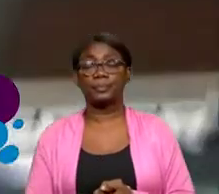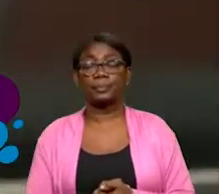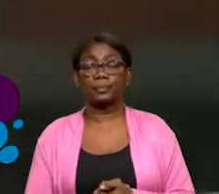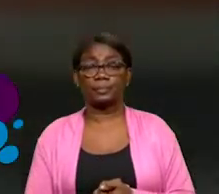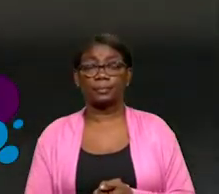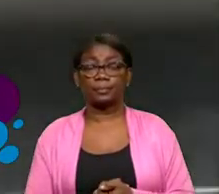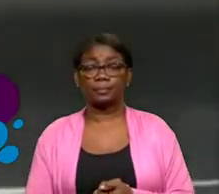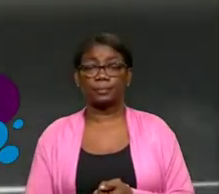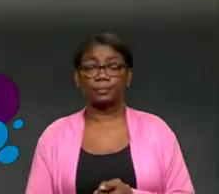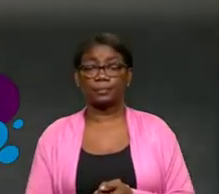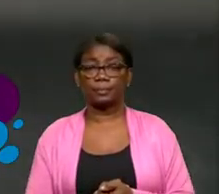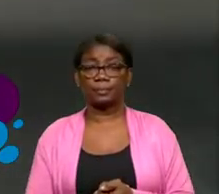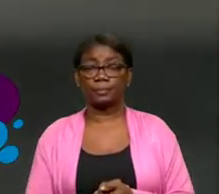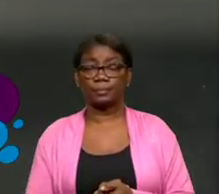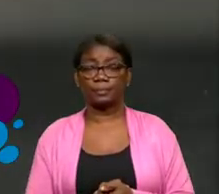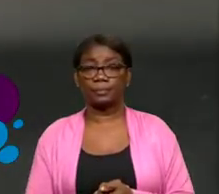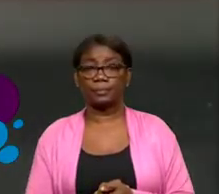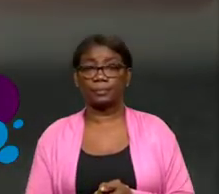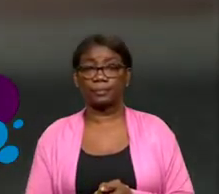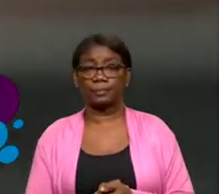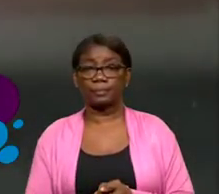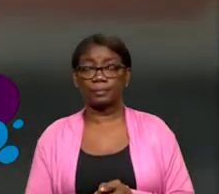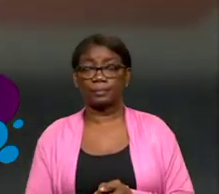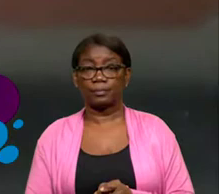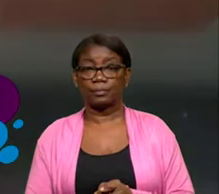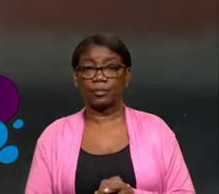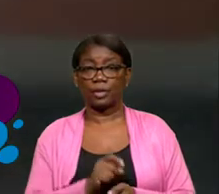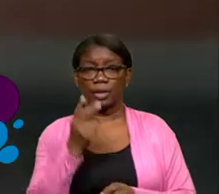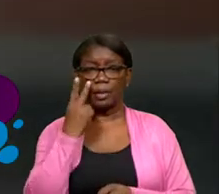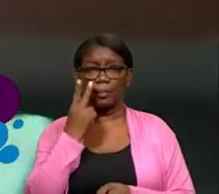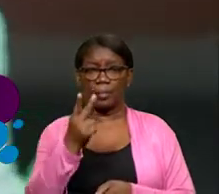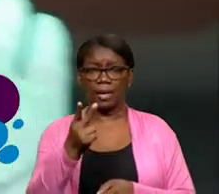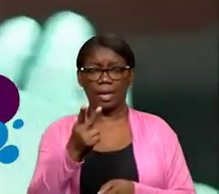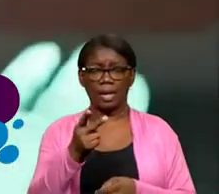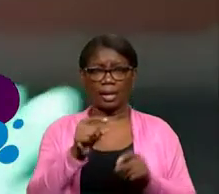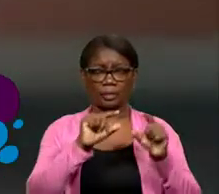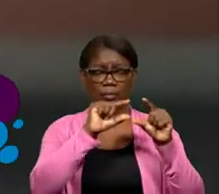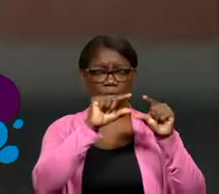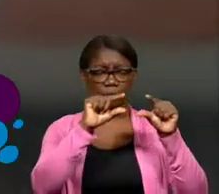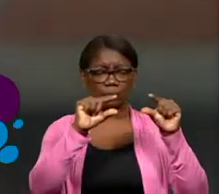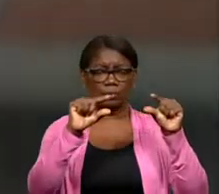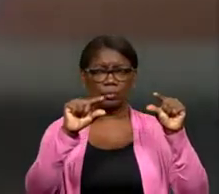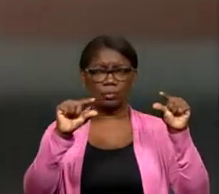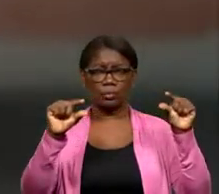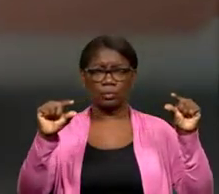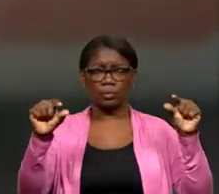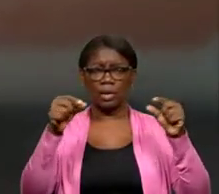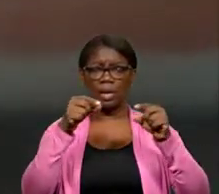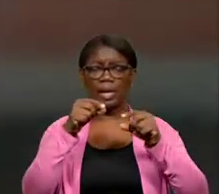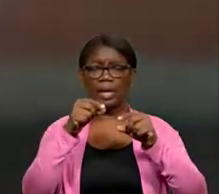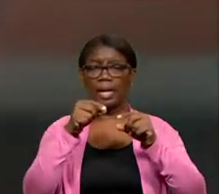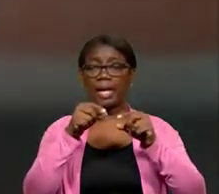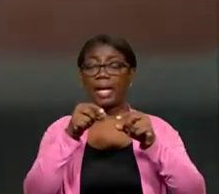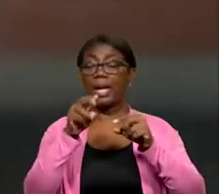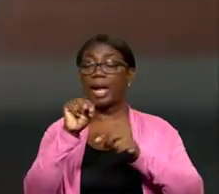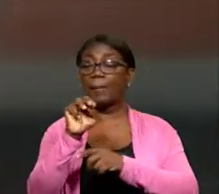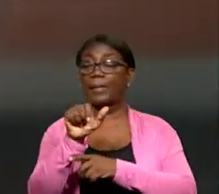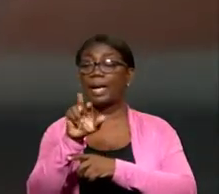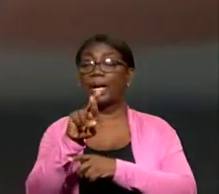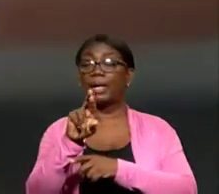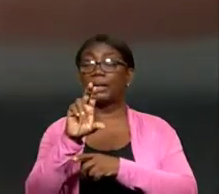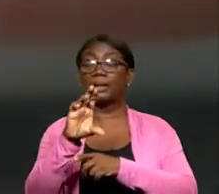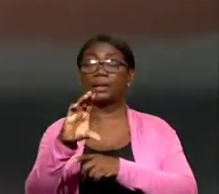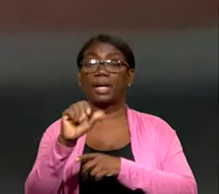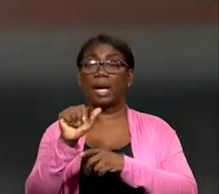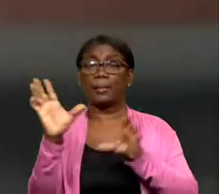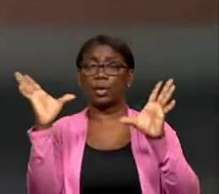Al darle power, vemos de que se nos ve levemente en el fondo lo que es la marca, pero se